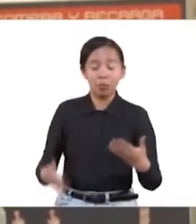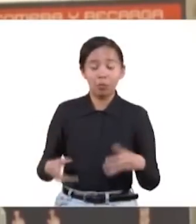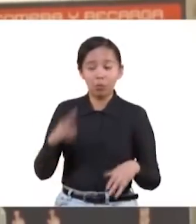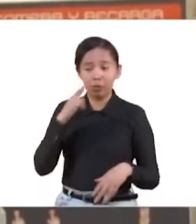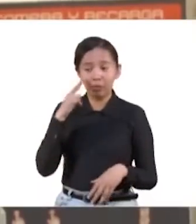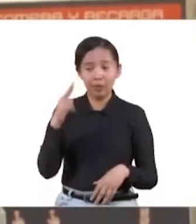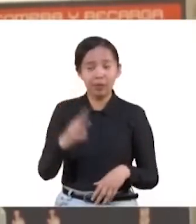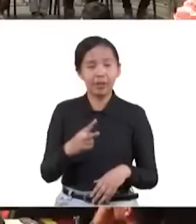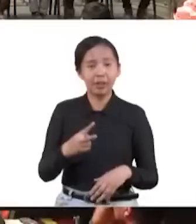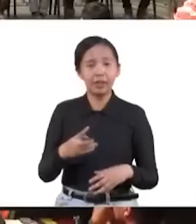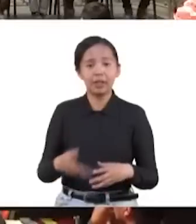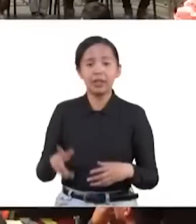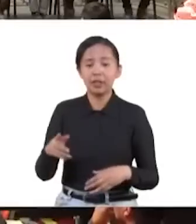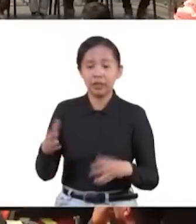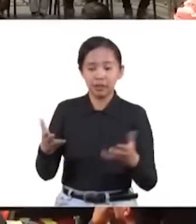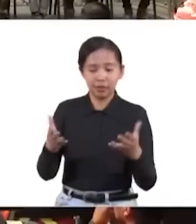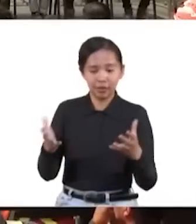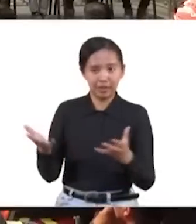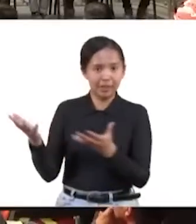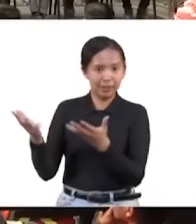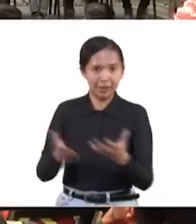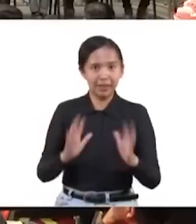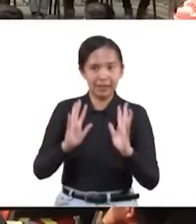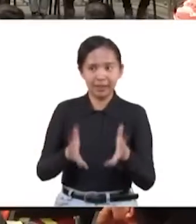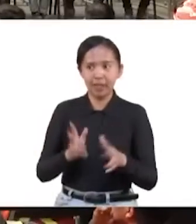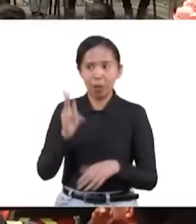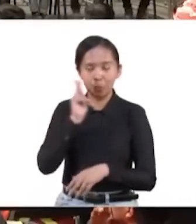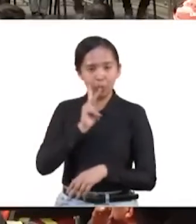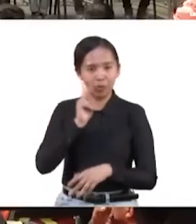pruebas que iniciaremos próximamente.